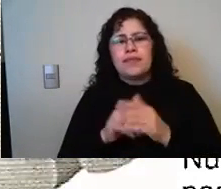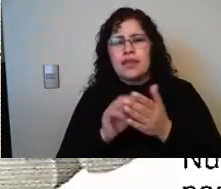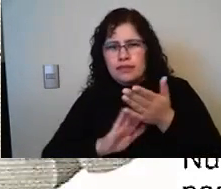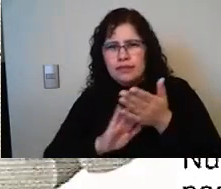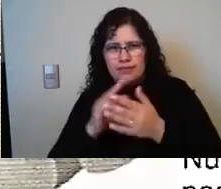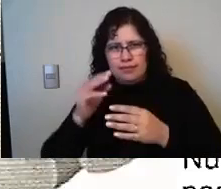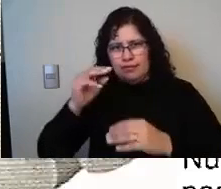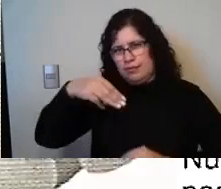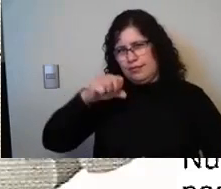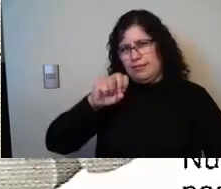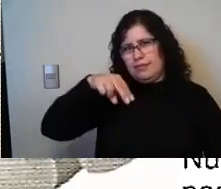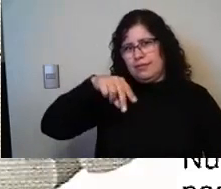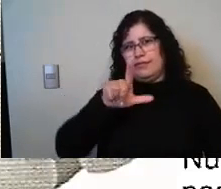para